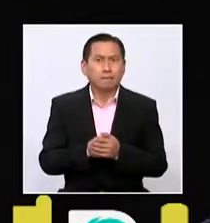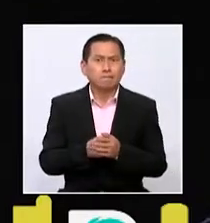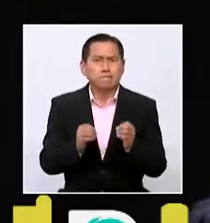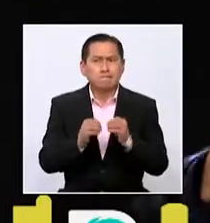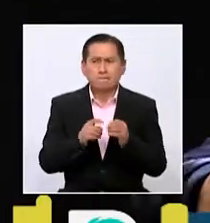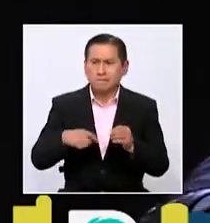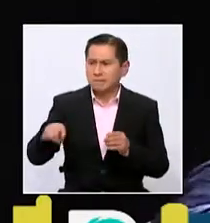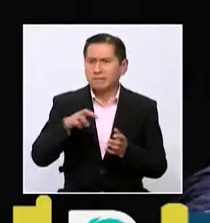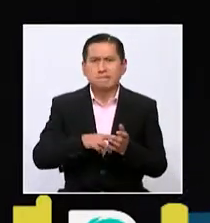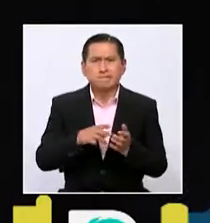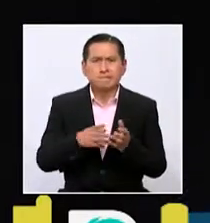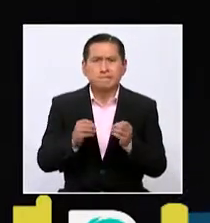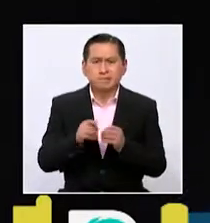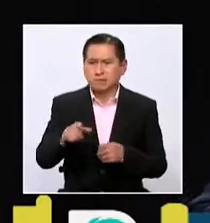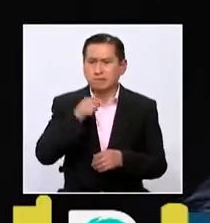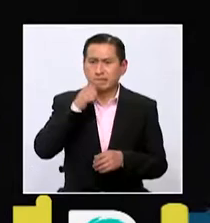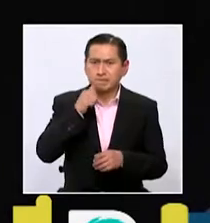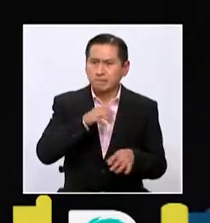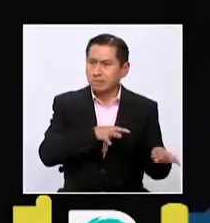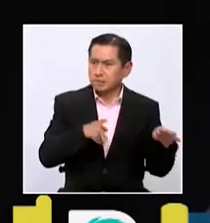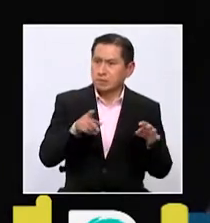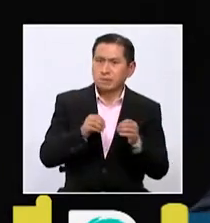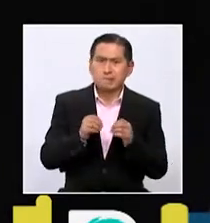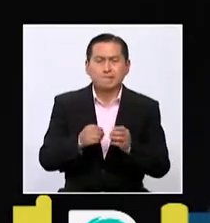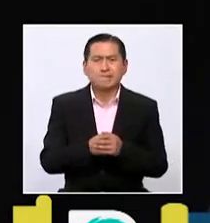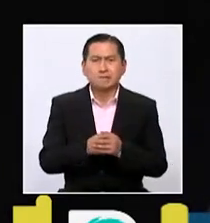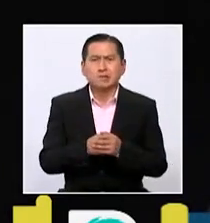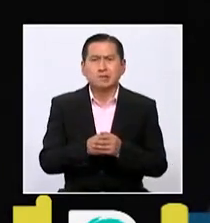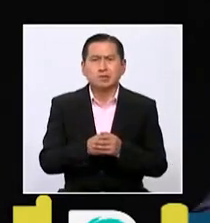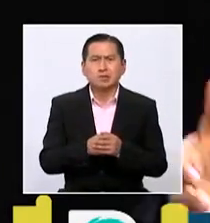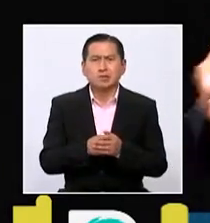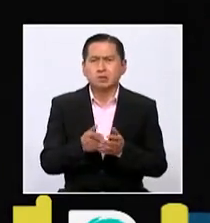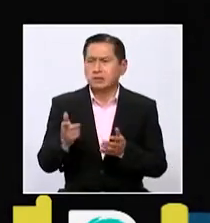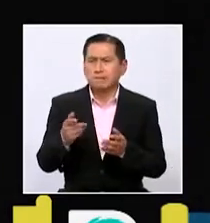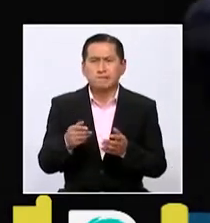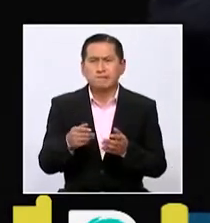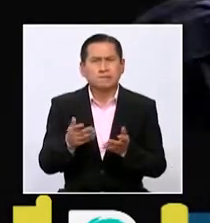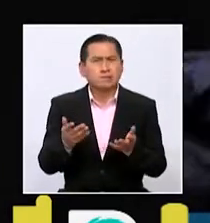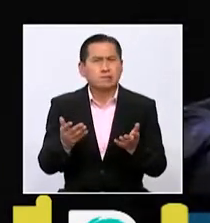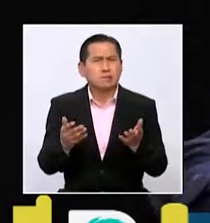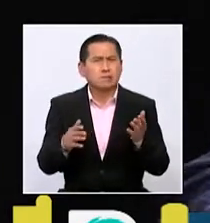Y ves el posicionamiento de la mujer, una actividad en donde por más de